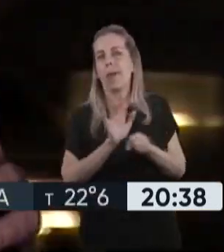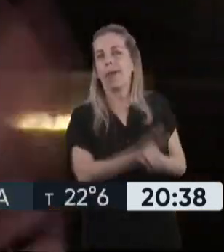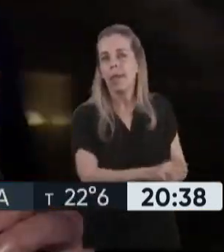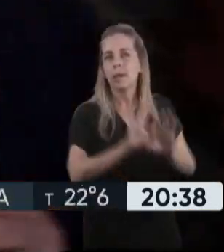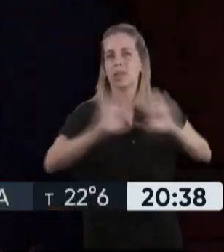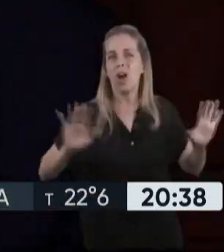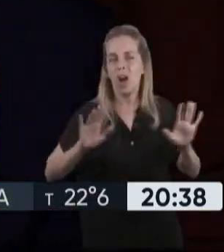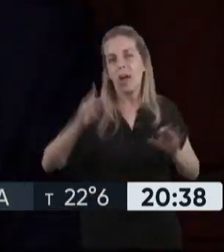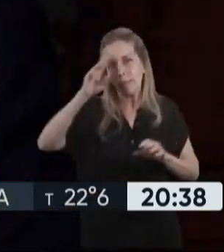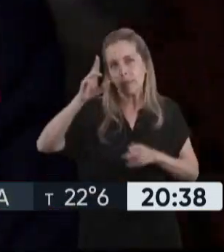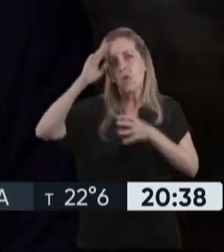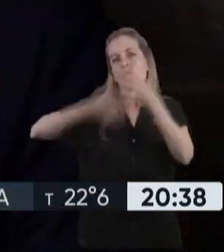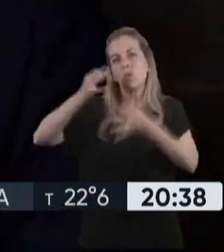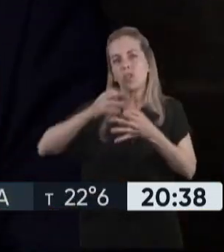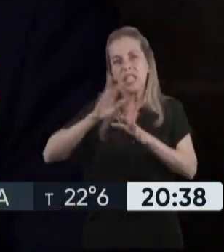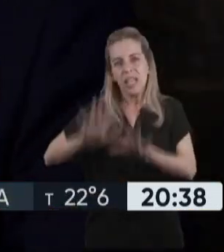haciendo justicia.